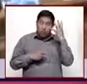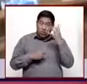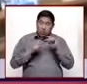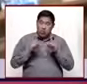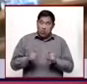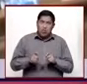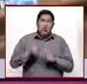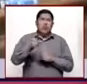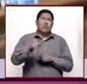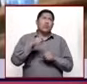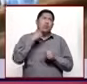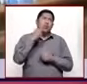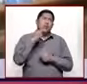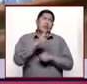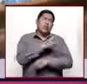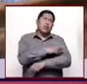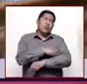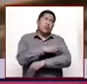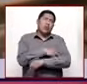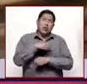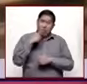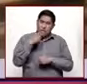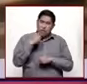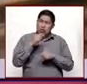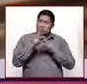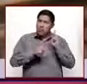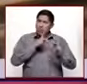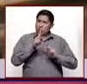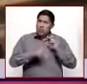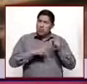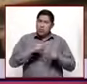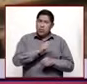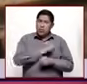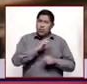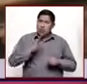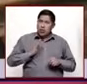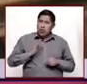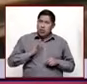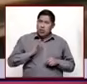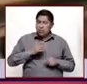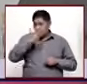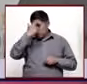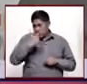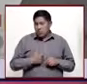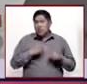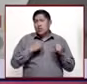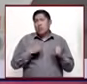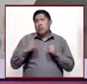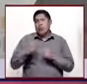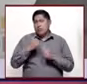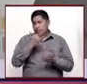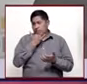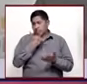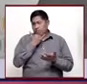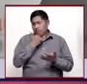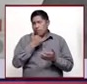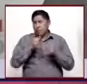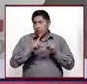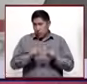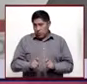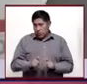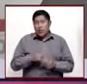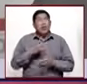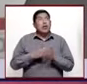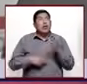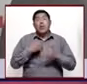esa palabra que usted utiliza, vocal, es importante recalcar a la población. El Tribunal Supremo Electoral, como tal, tiene el poder de observar las preguntas.